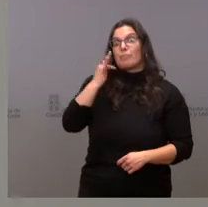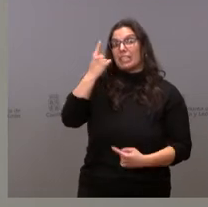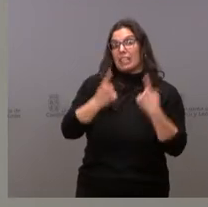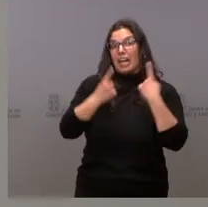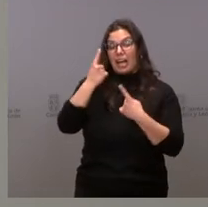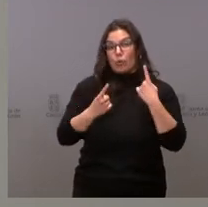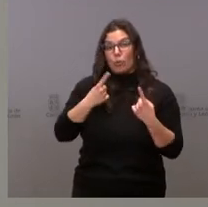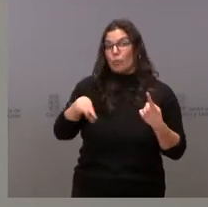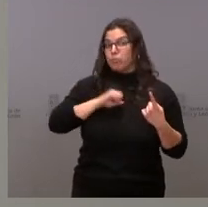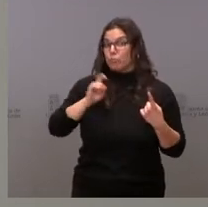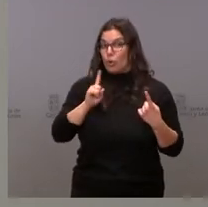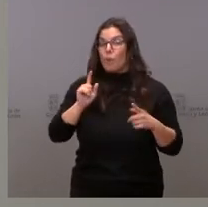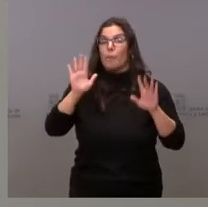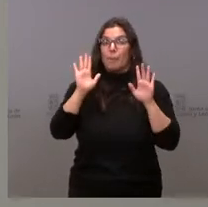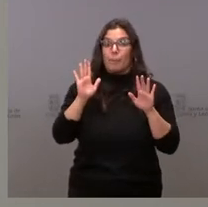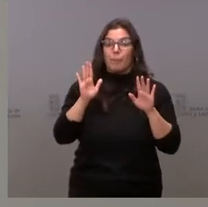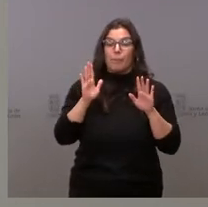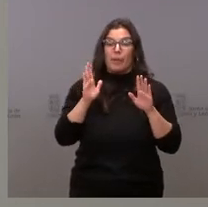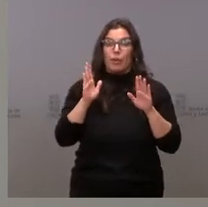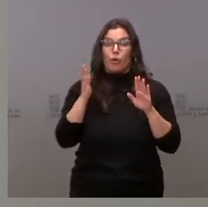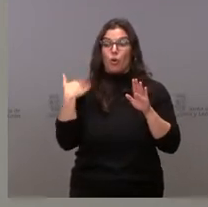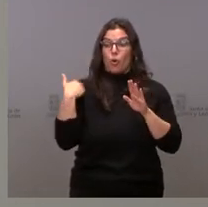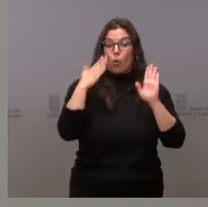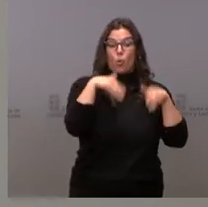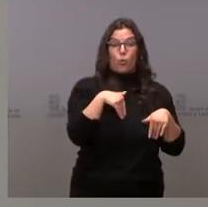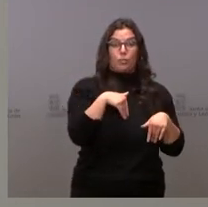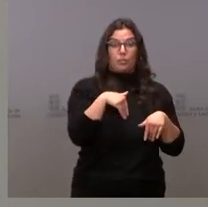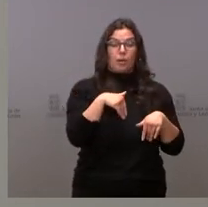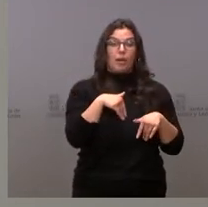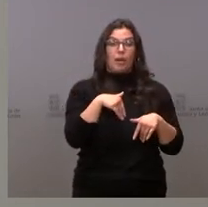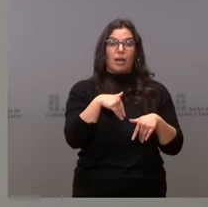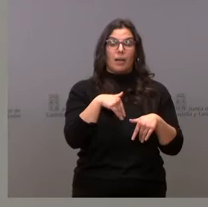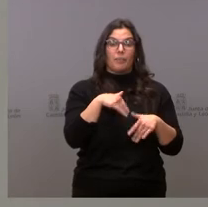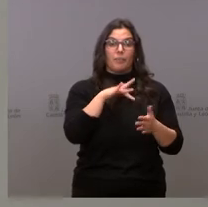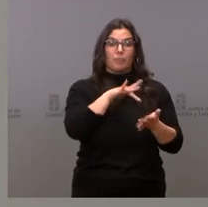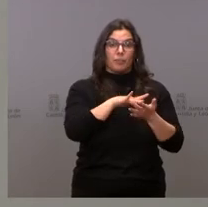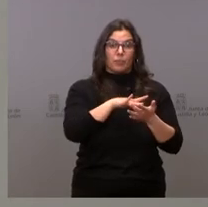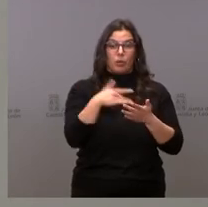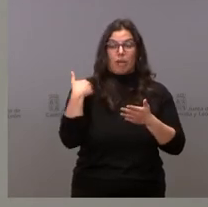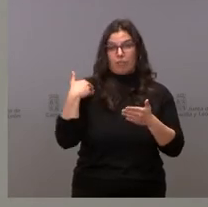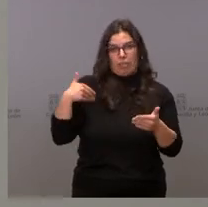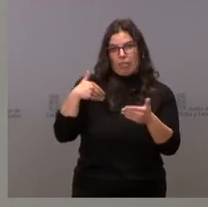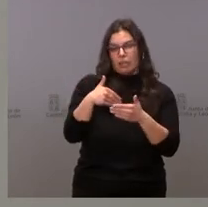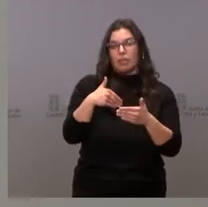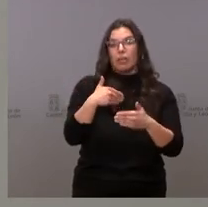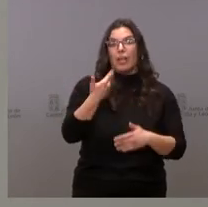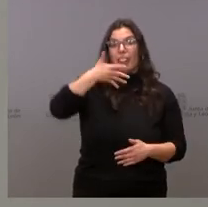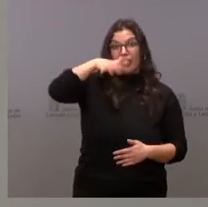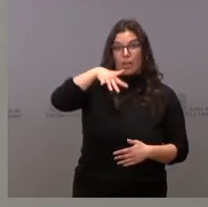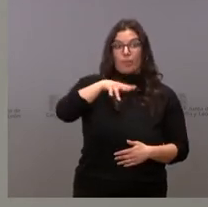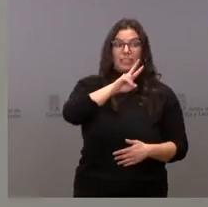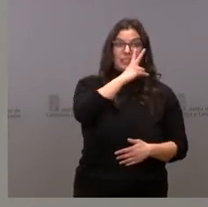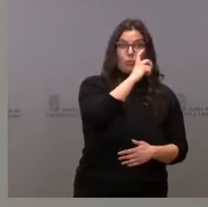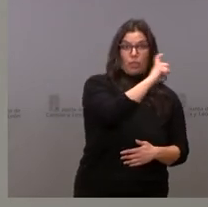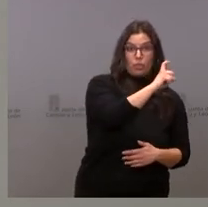infectados no cumplen el período que se mejor que se acortó el intervalo en el último consejo territorial de los 5 meses en lugar